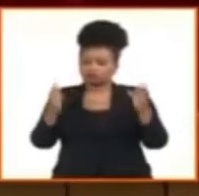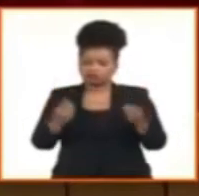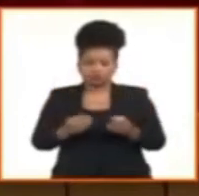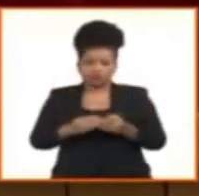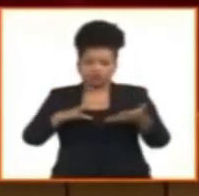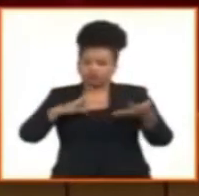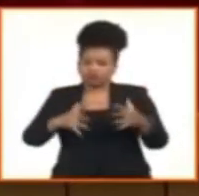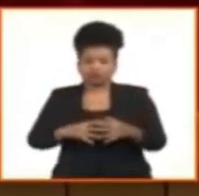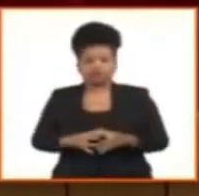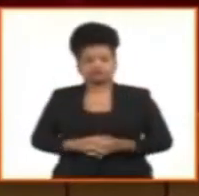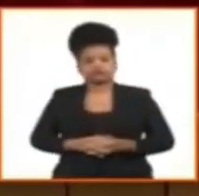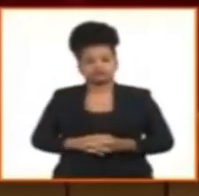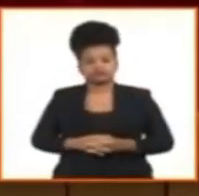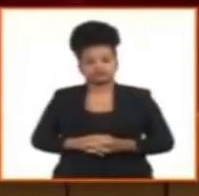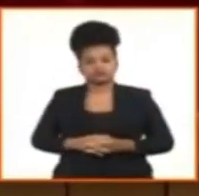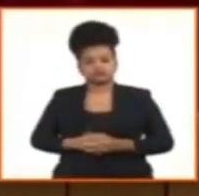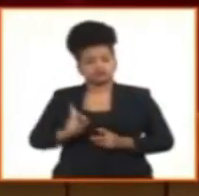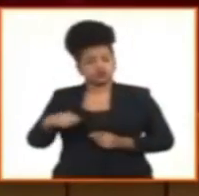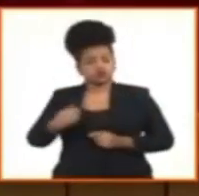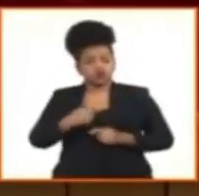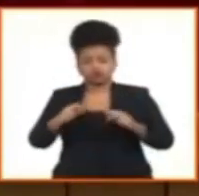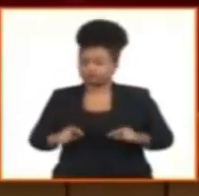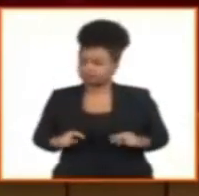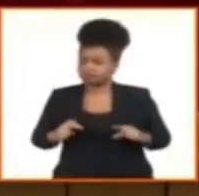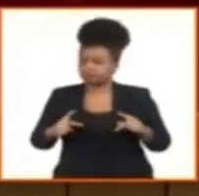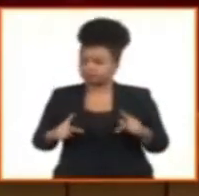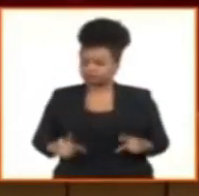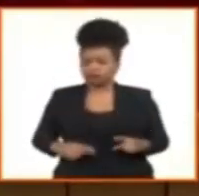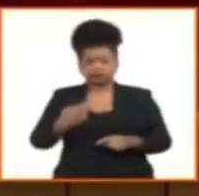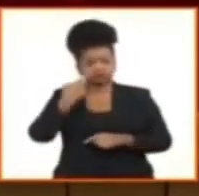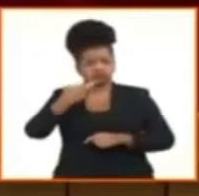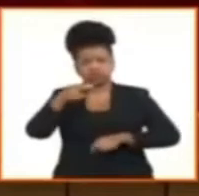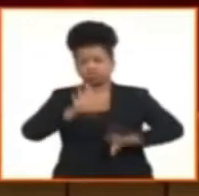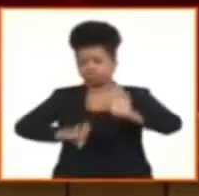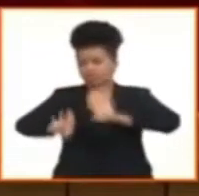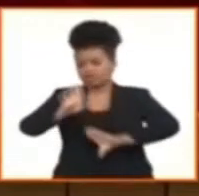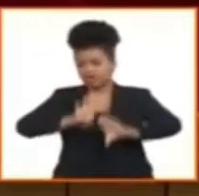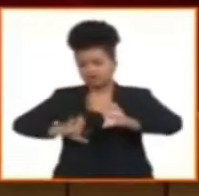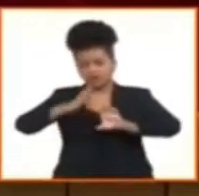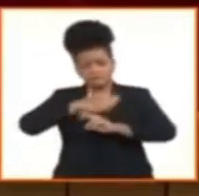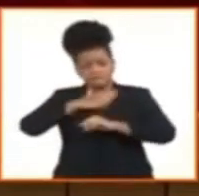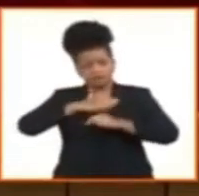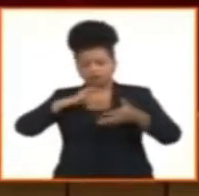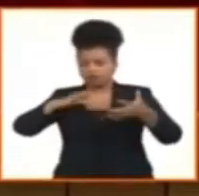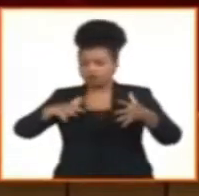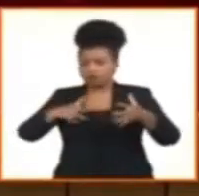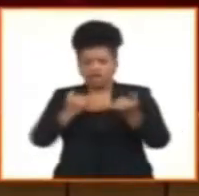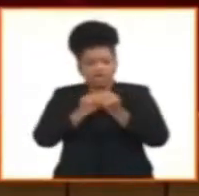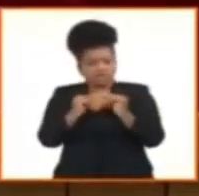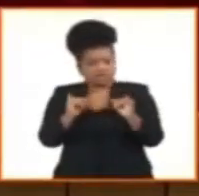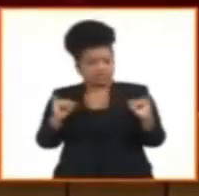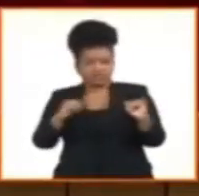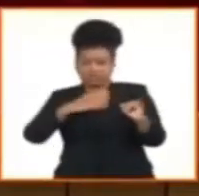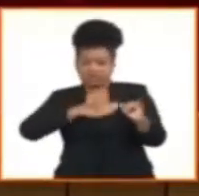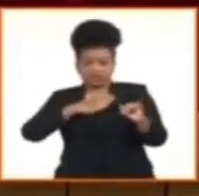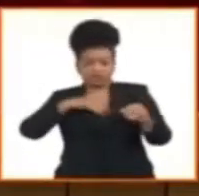sociedad. Ratificamos el reconocimiento y defensa de nuestras esencias, que son la independencia, la